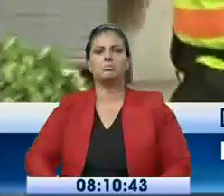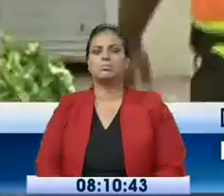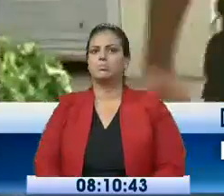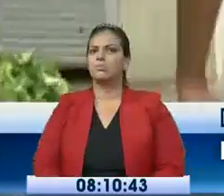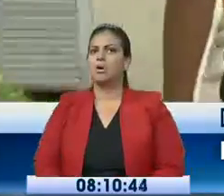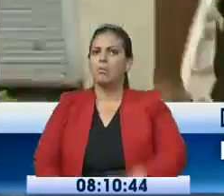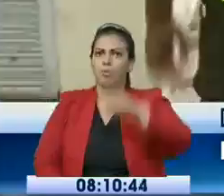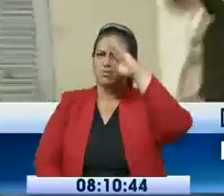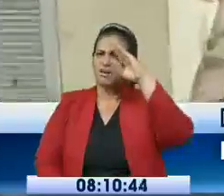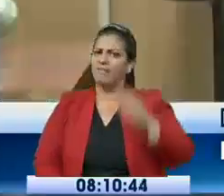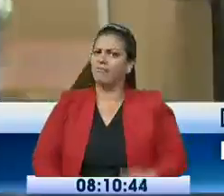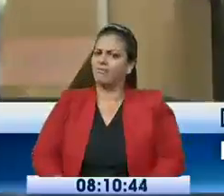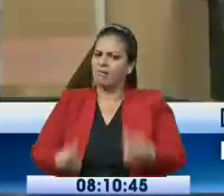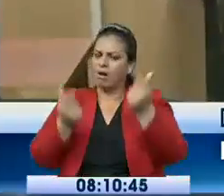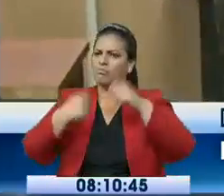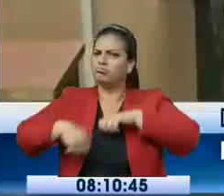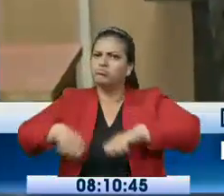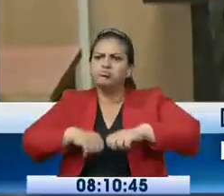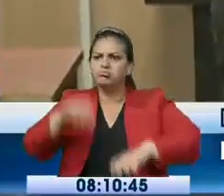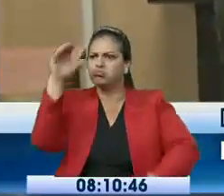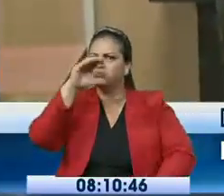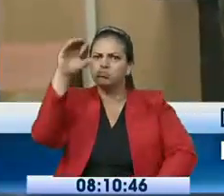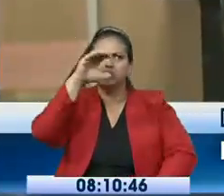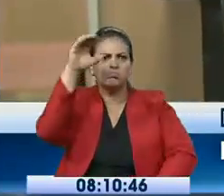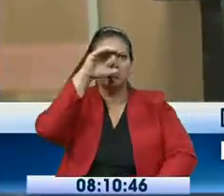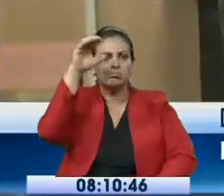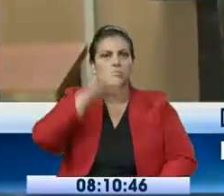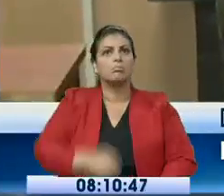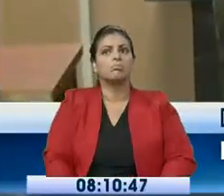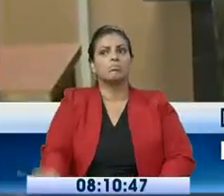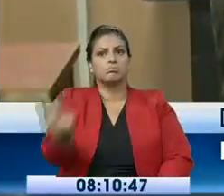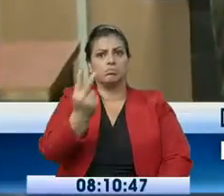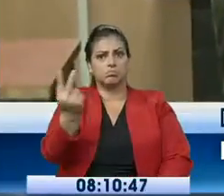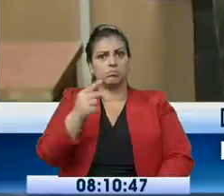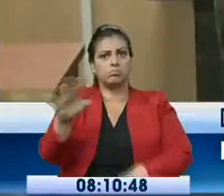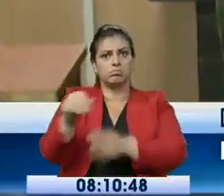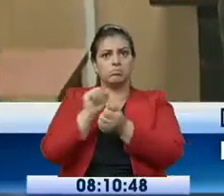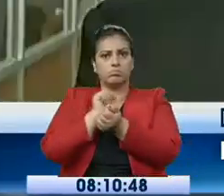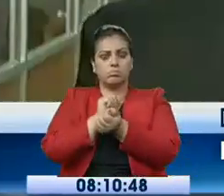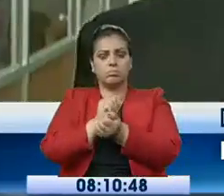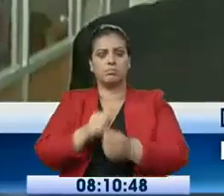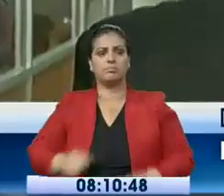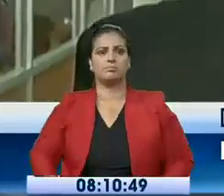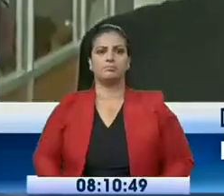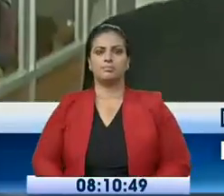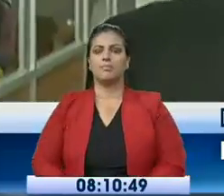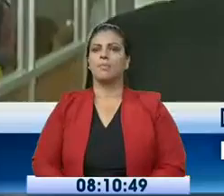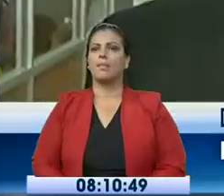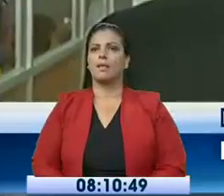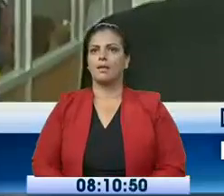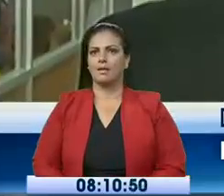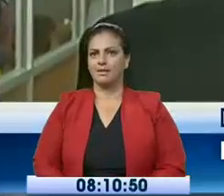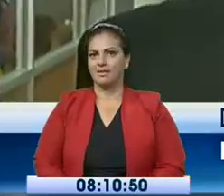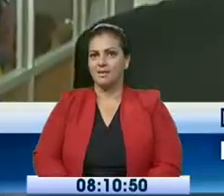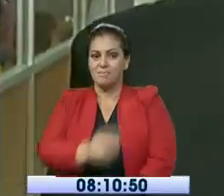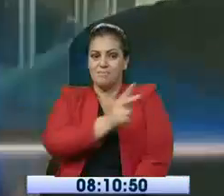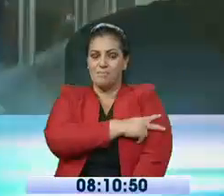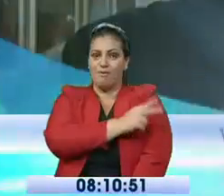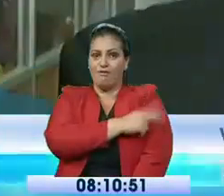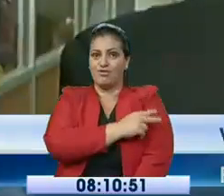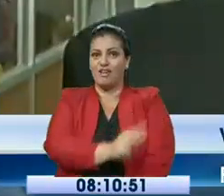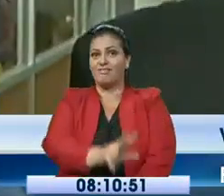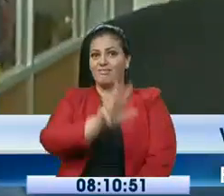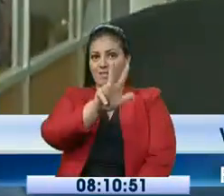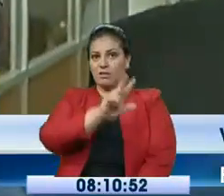prontitud. Dicen que se siguen multiplicando los operativos. Los celulares que le pertenecían a cada uno de ellos y eso